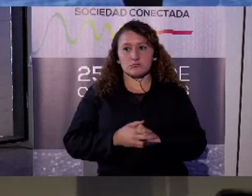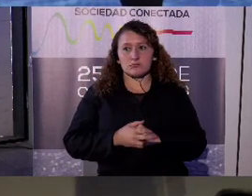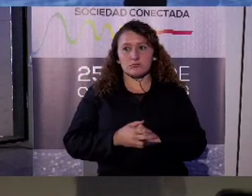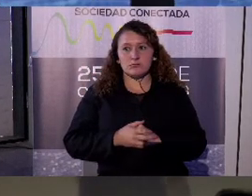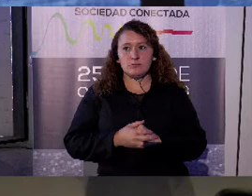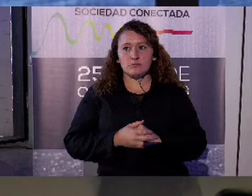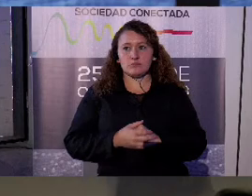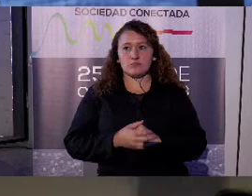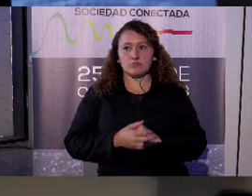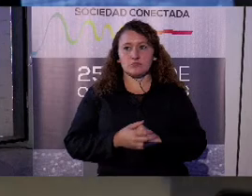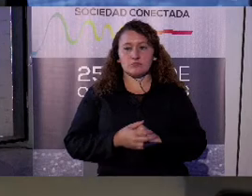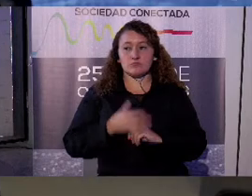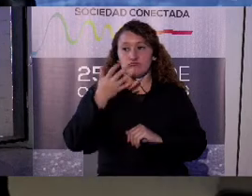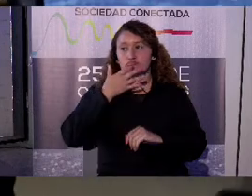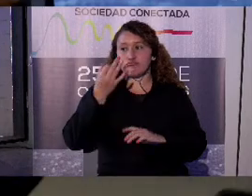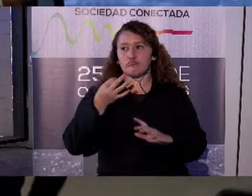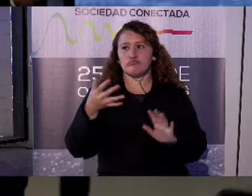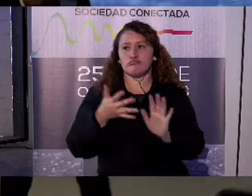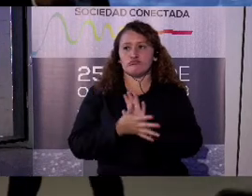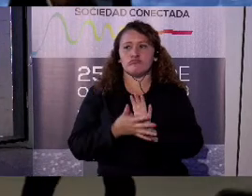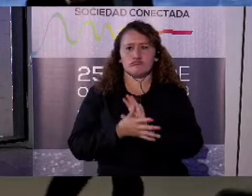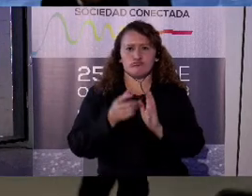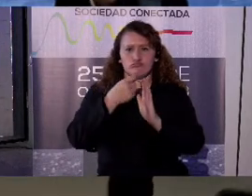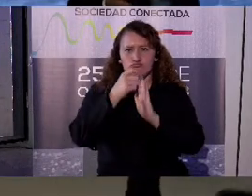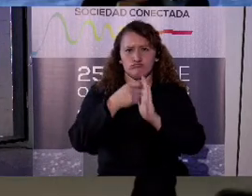reales datos reales